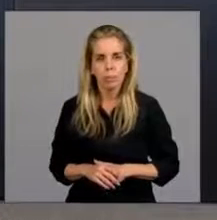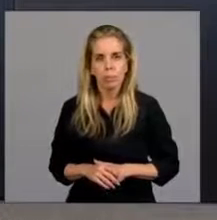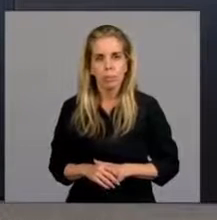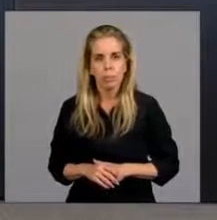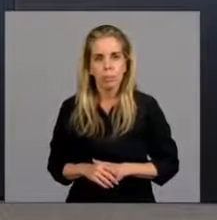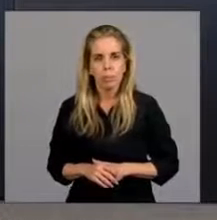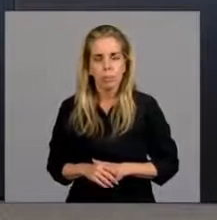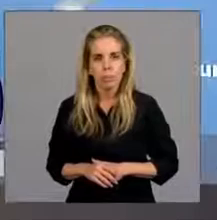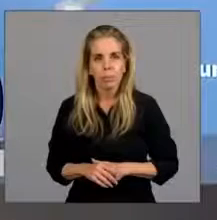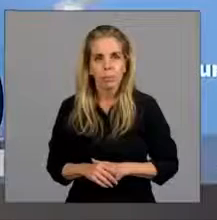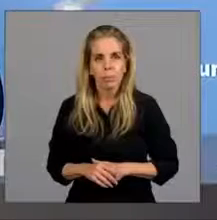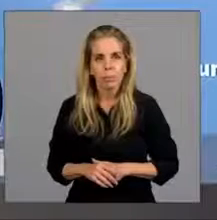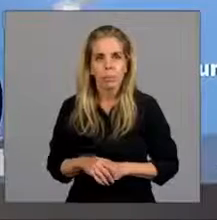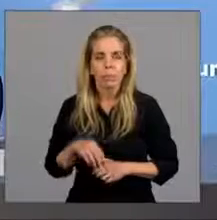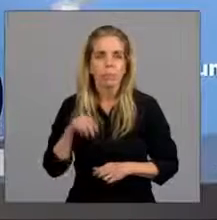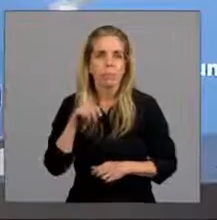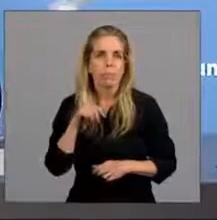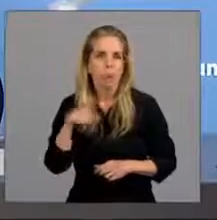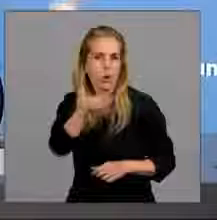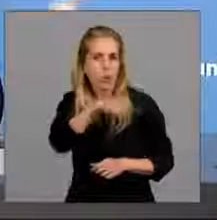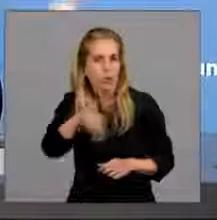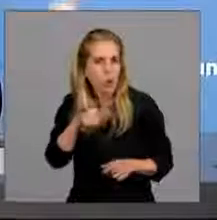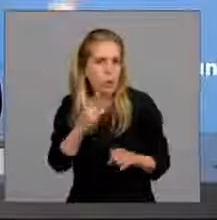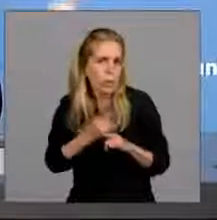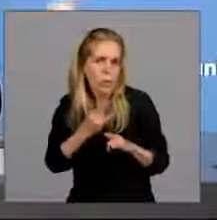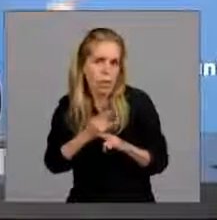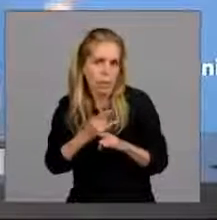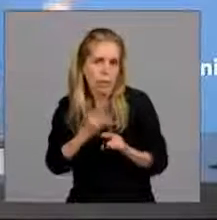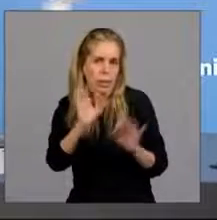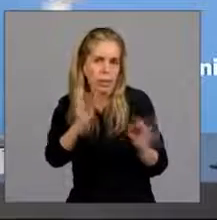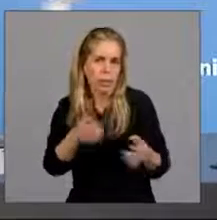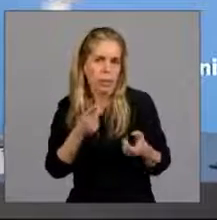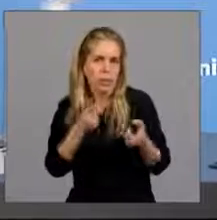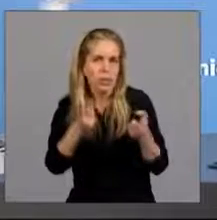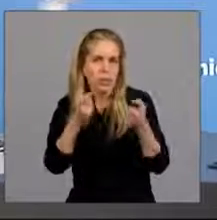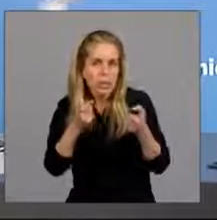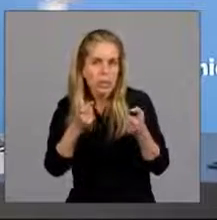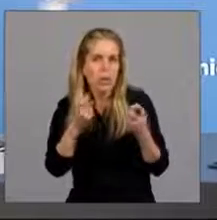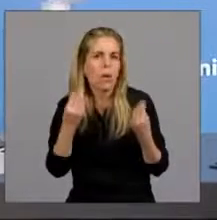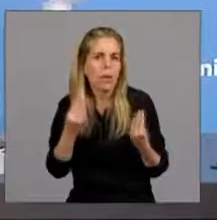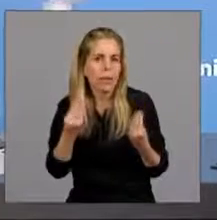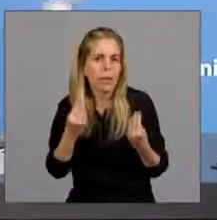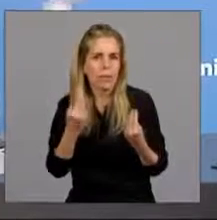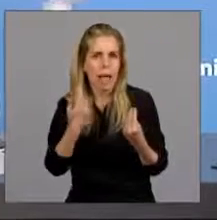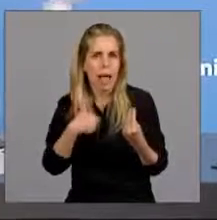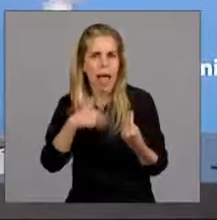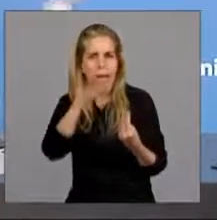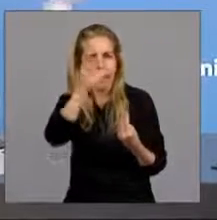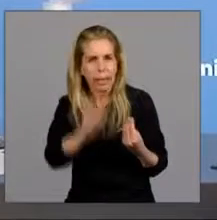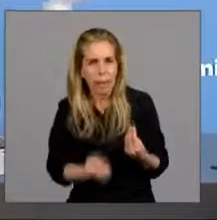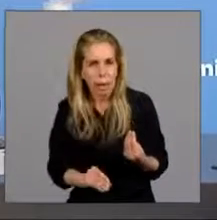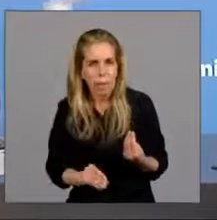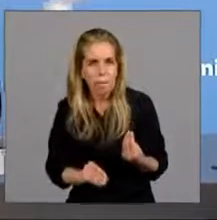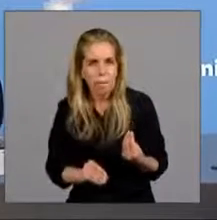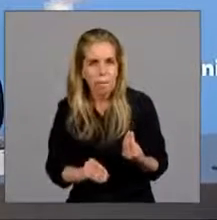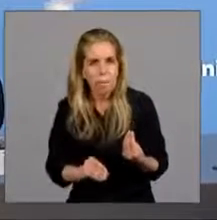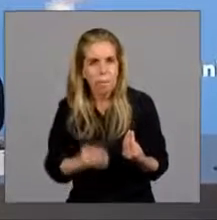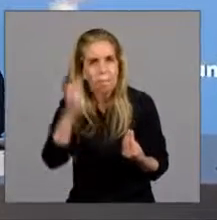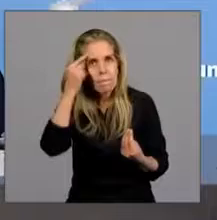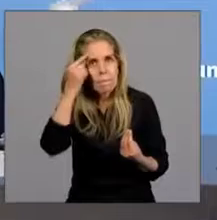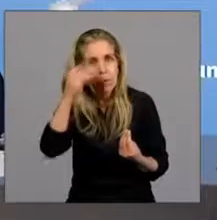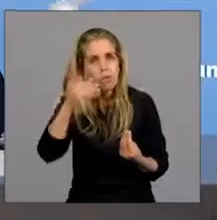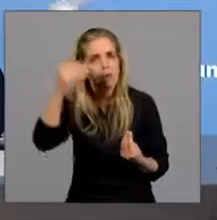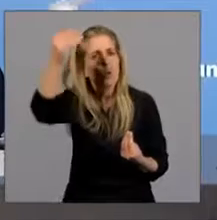Nosotros desde siempre hemos planteado la necesidad de que la Argentina encare un futuro con